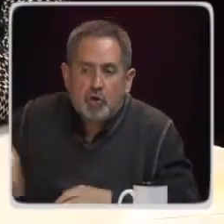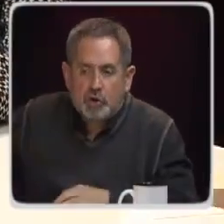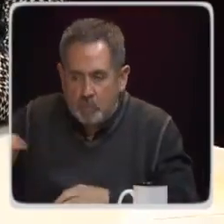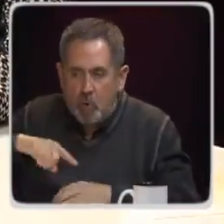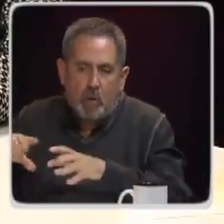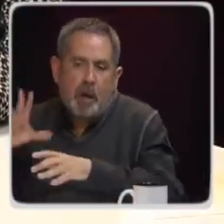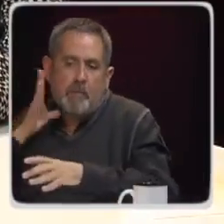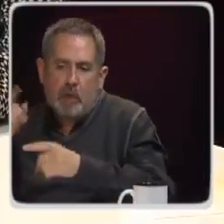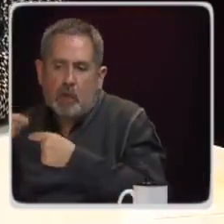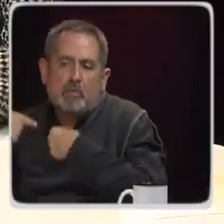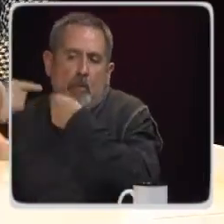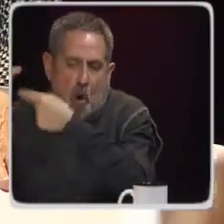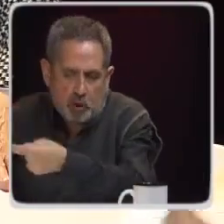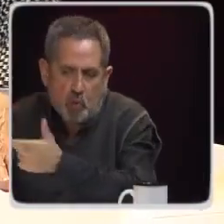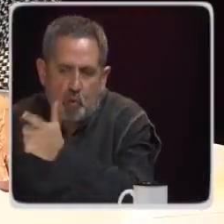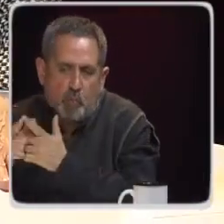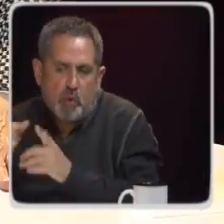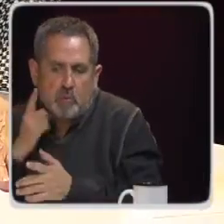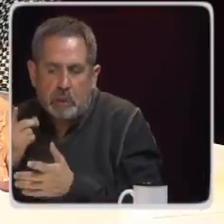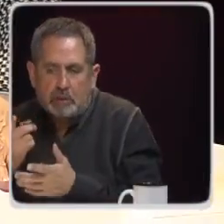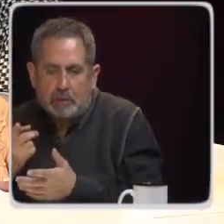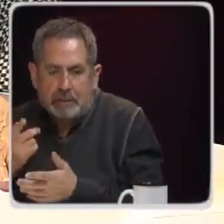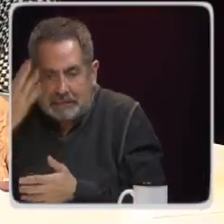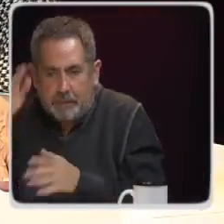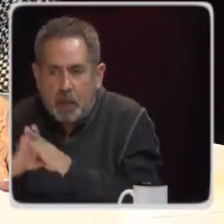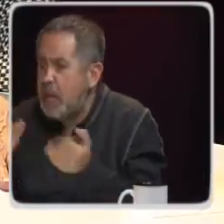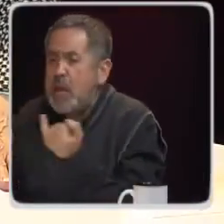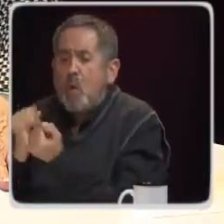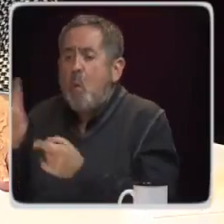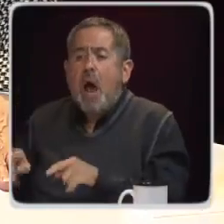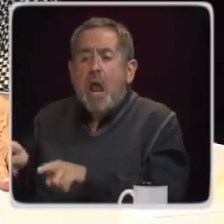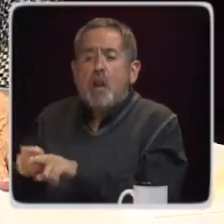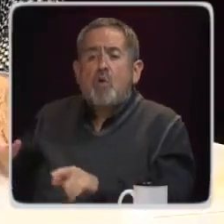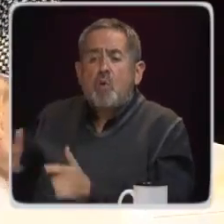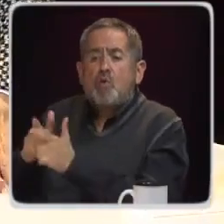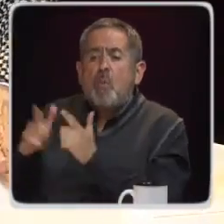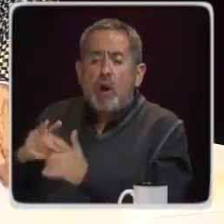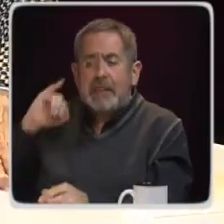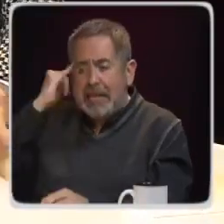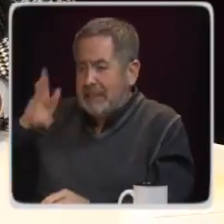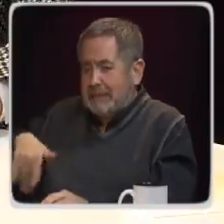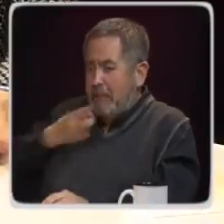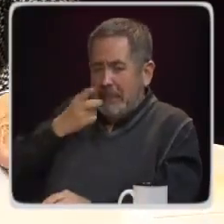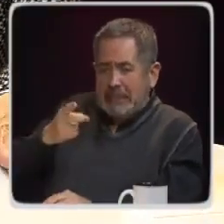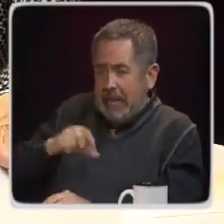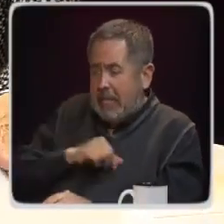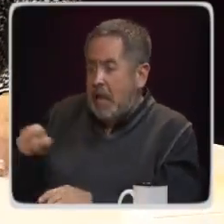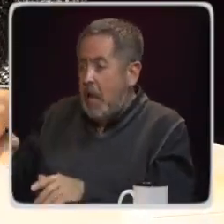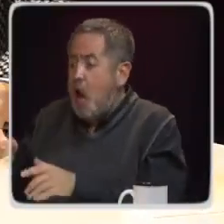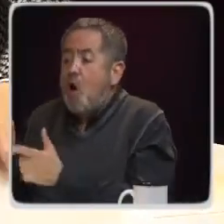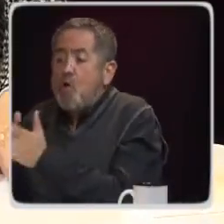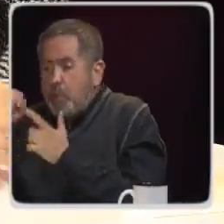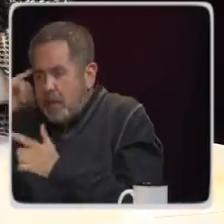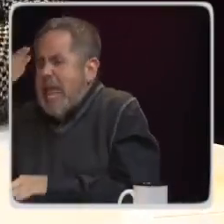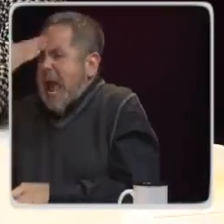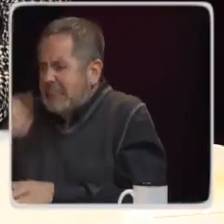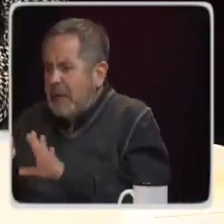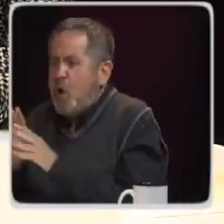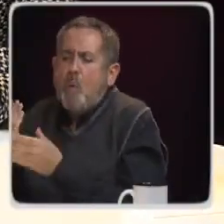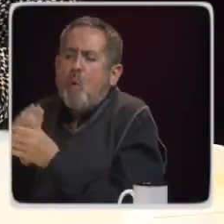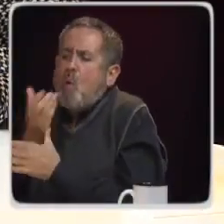bueno, lo trajeron de España, se fue difundiendo, se fueron haciendo consensos y nosotros, lo mismo, nosotros tuvimos la influencia de